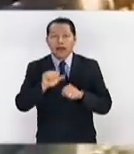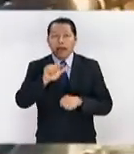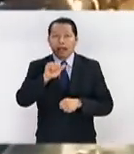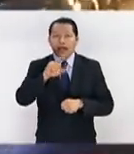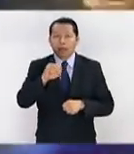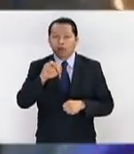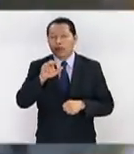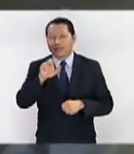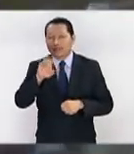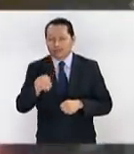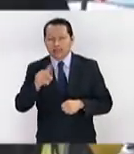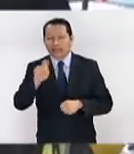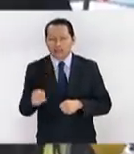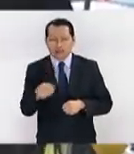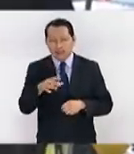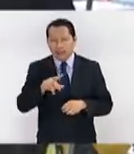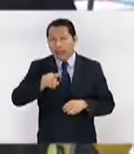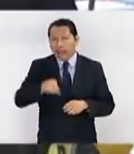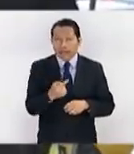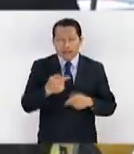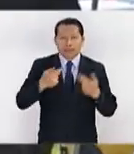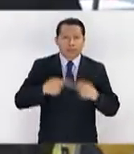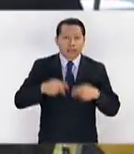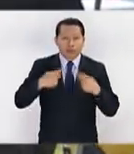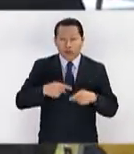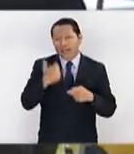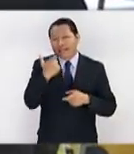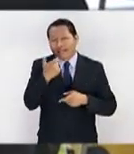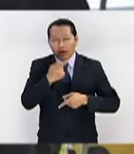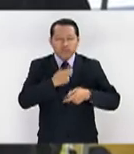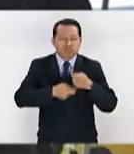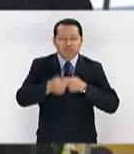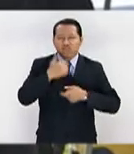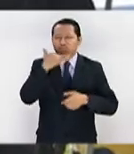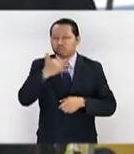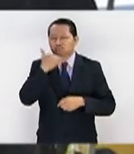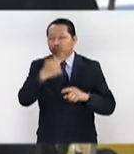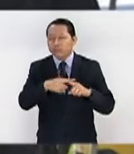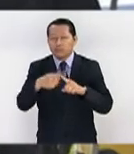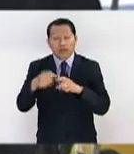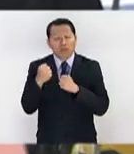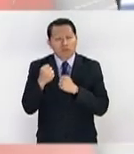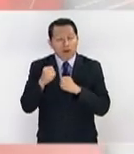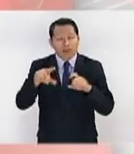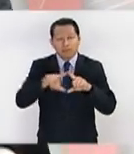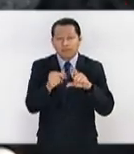Alejandro Razán Baraudi, considerado uno de los mayores lavadores de dinero del país.